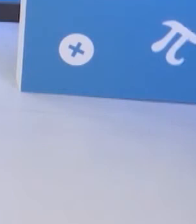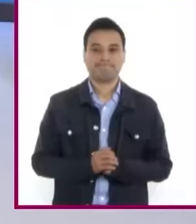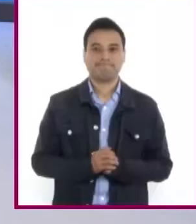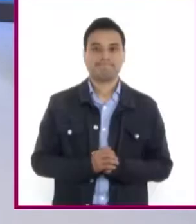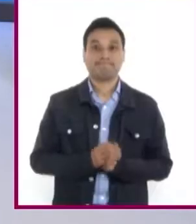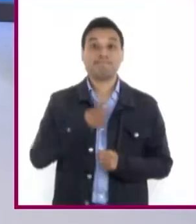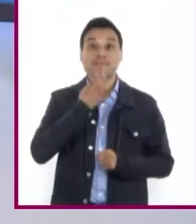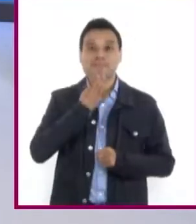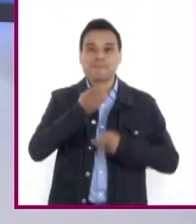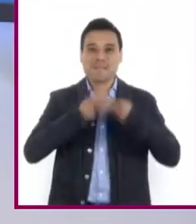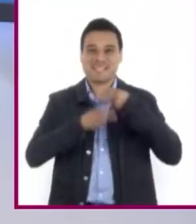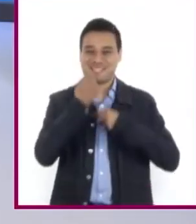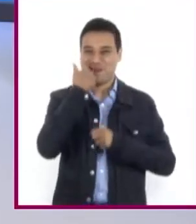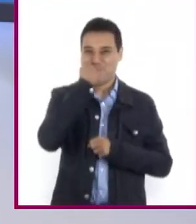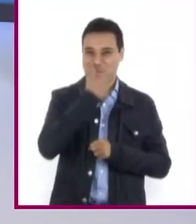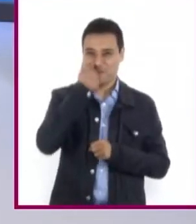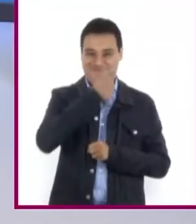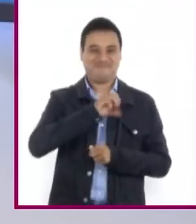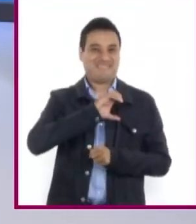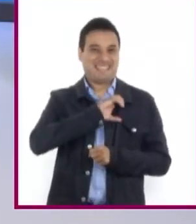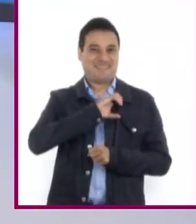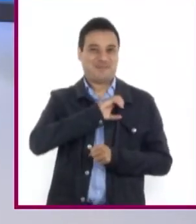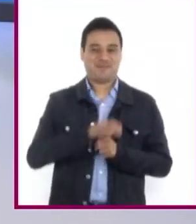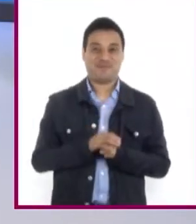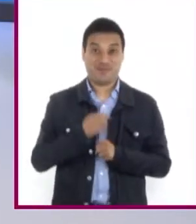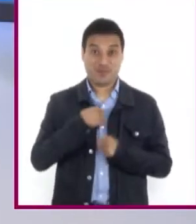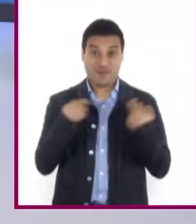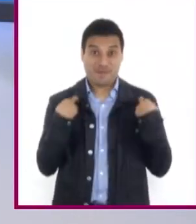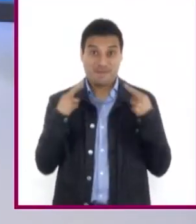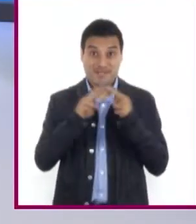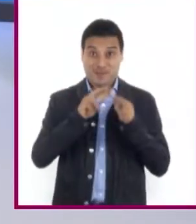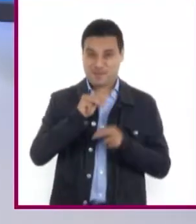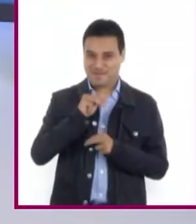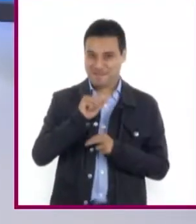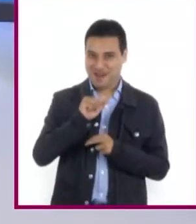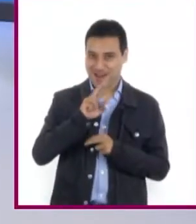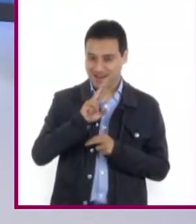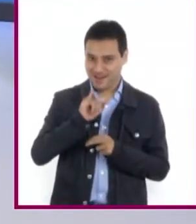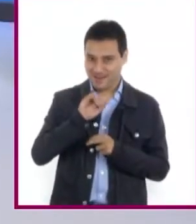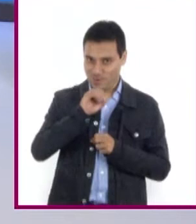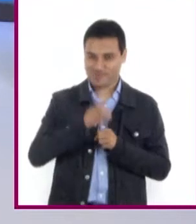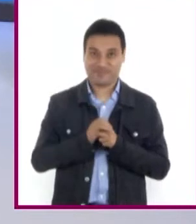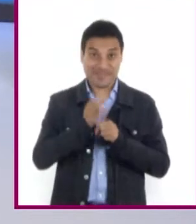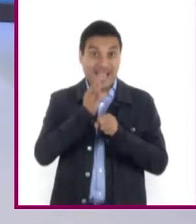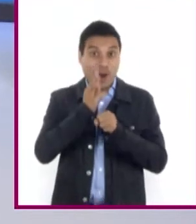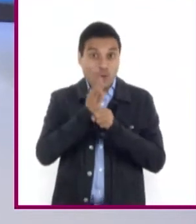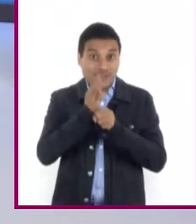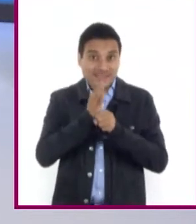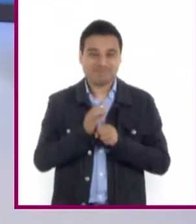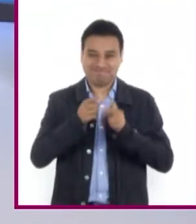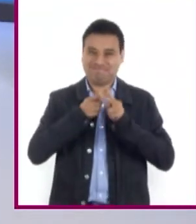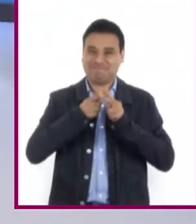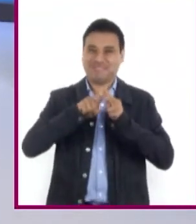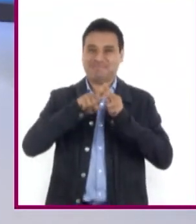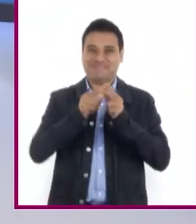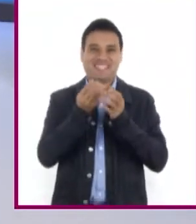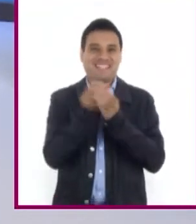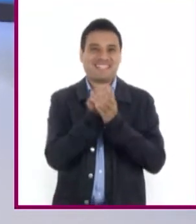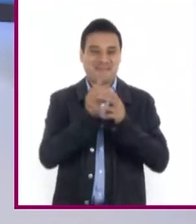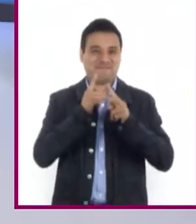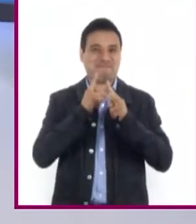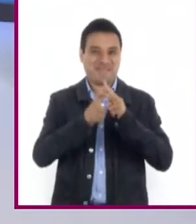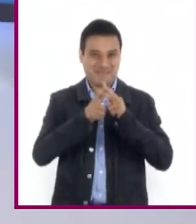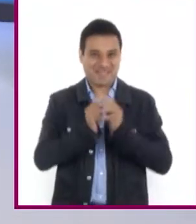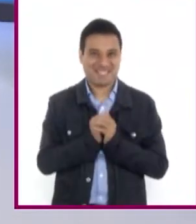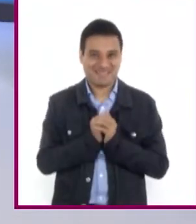Bienvenidas y bienvenidos, estimadas alumnas y alumnos. Soy el profesor Mario Prieto Hernández. En este momento iniciamos nuestra clase de